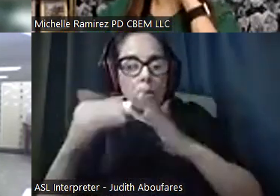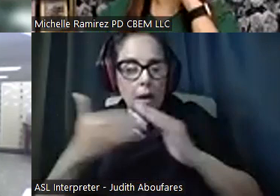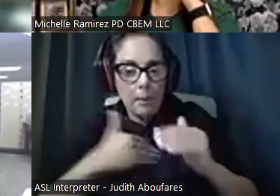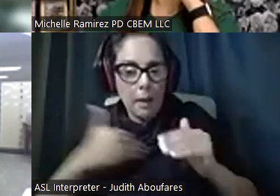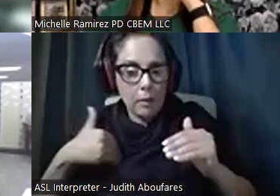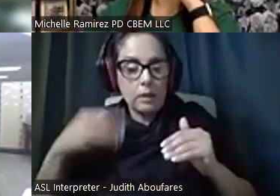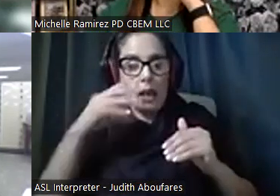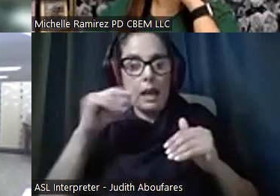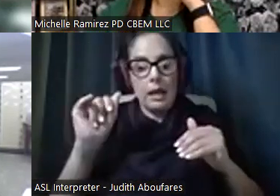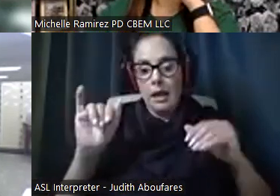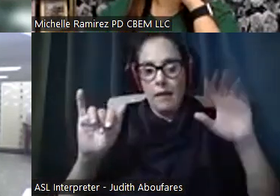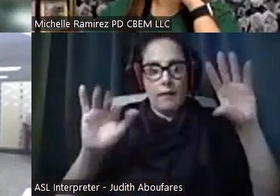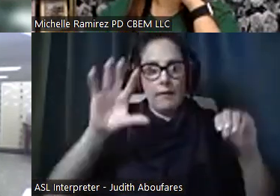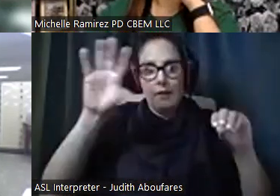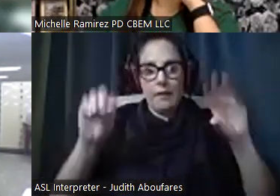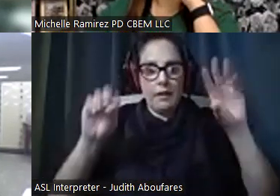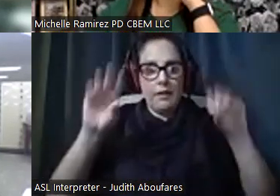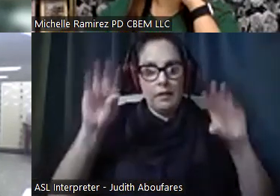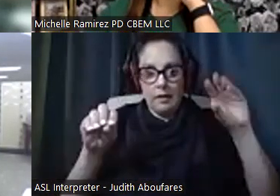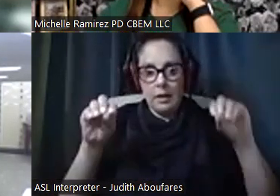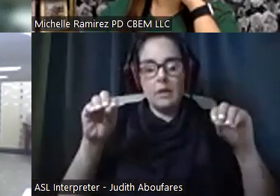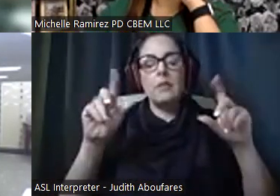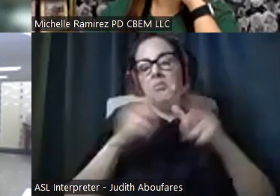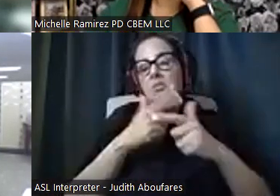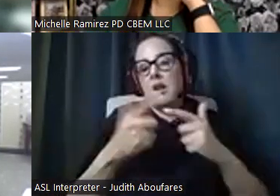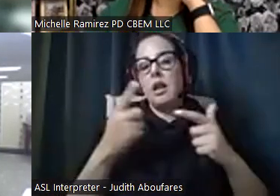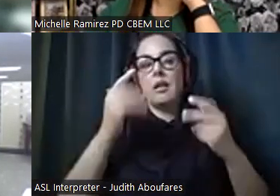comunidad. Y si es una,